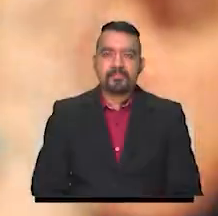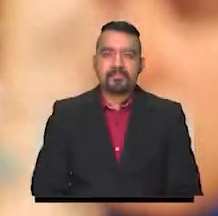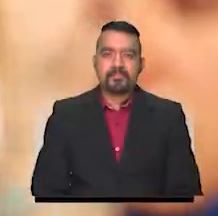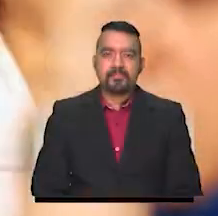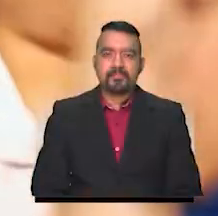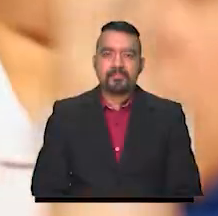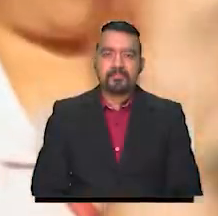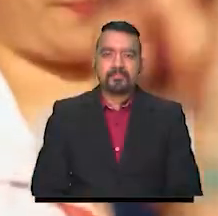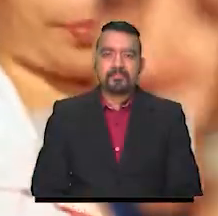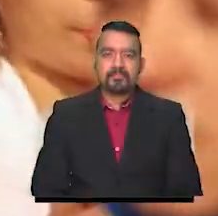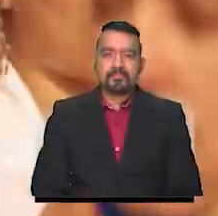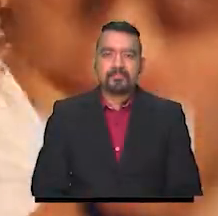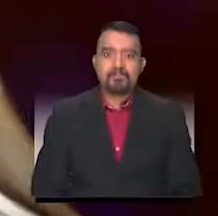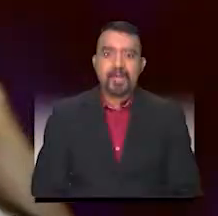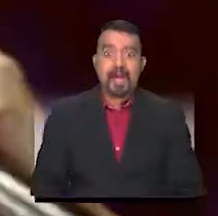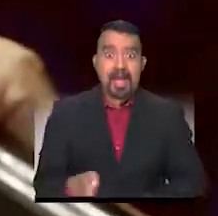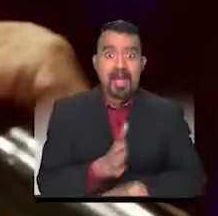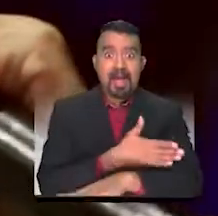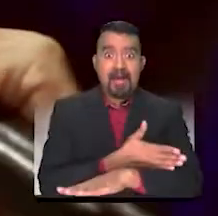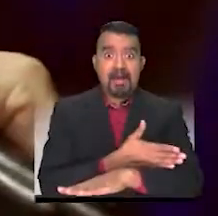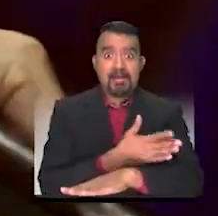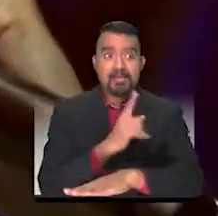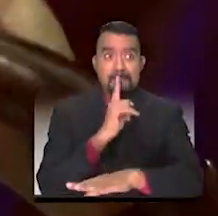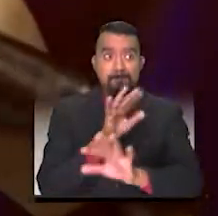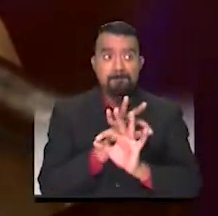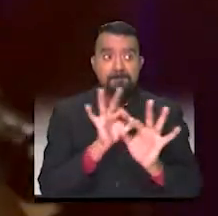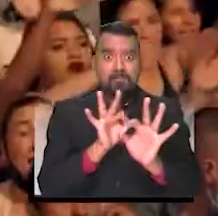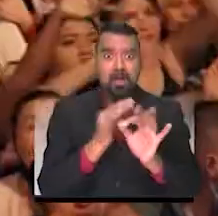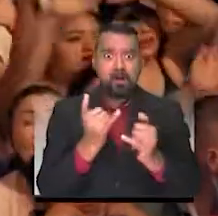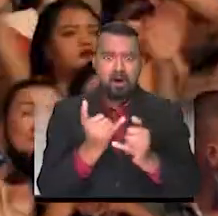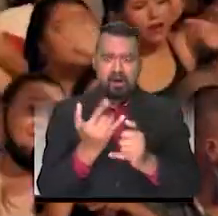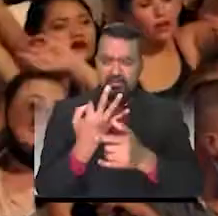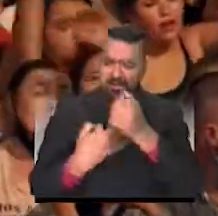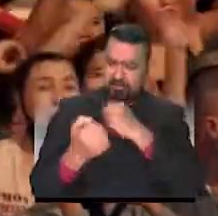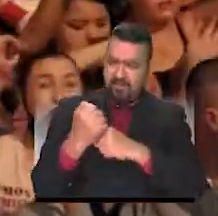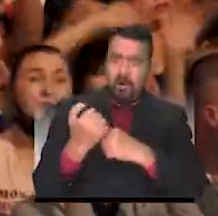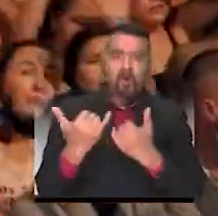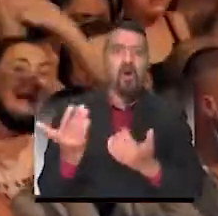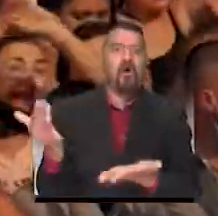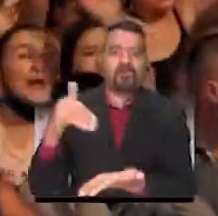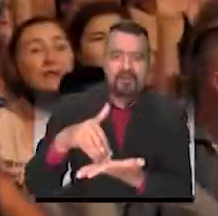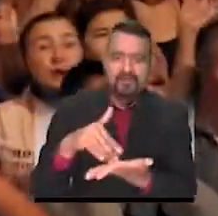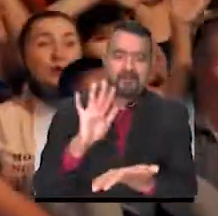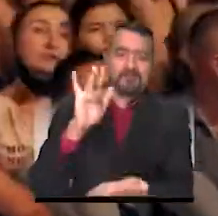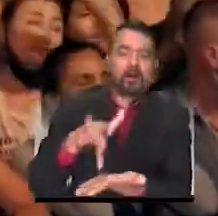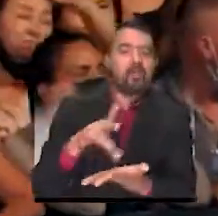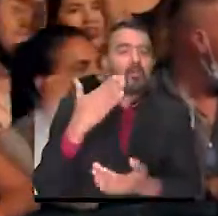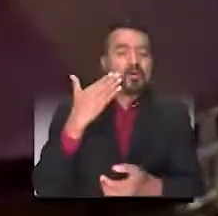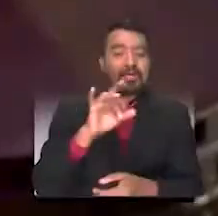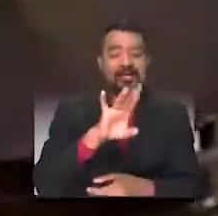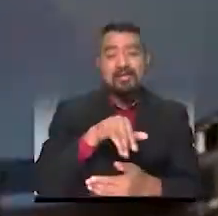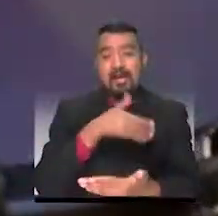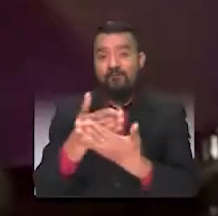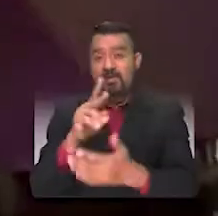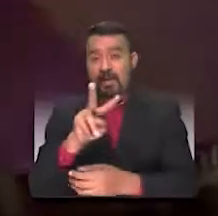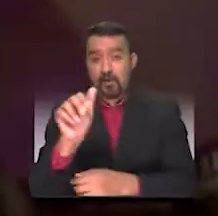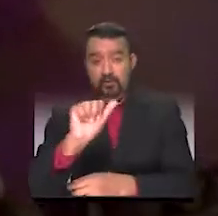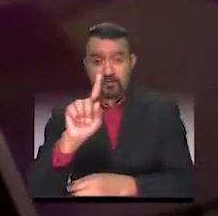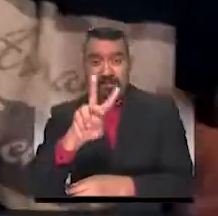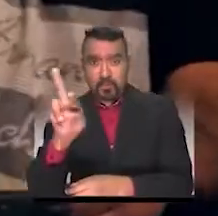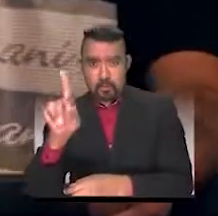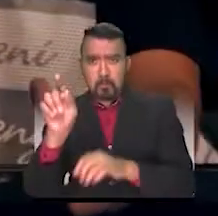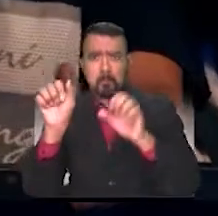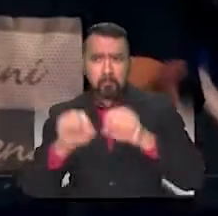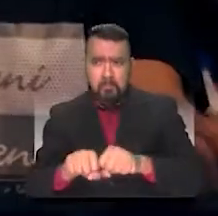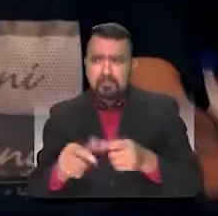llegó el desquite del 15 al 21 de agosto viviremos la versión 31 de las fiestas de la industria el comercio